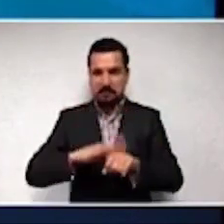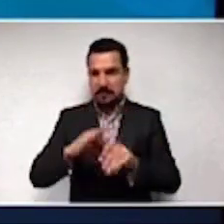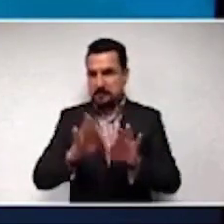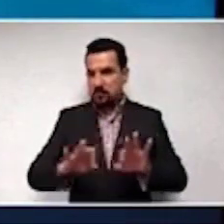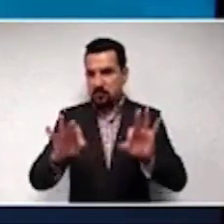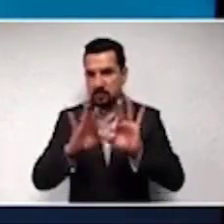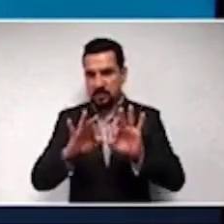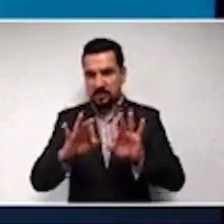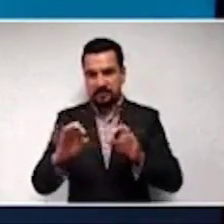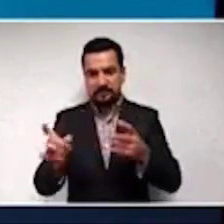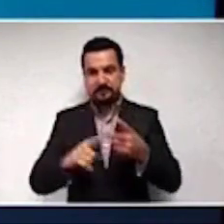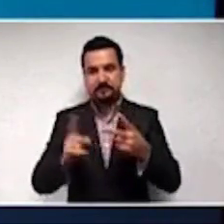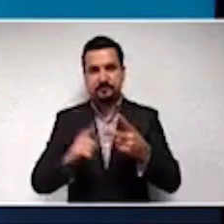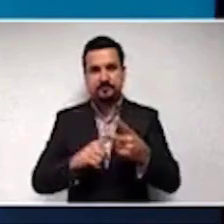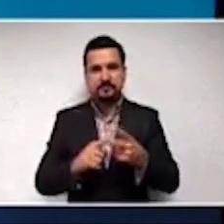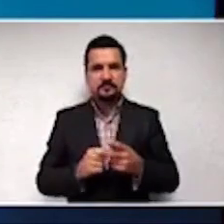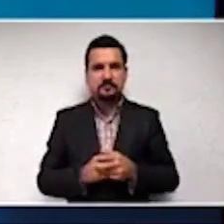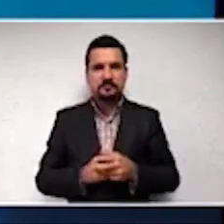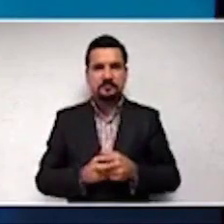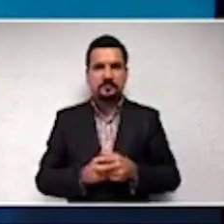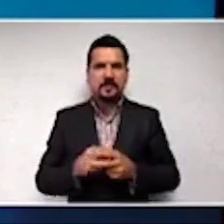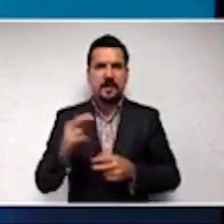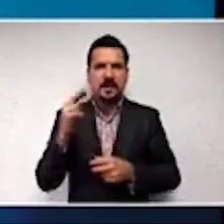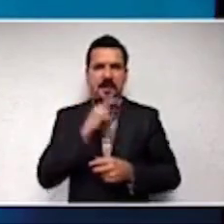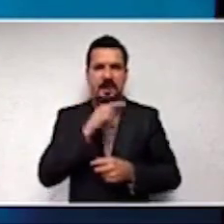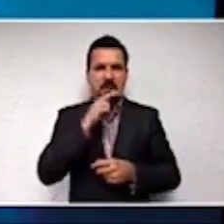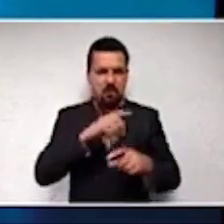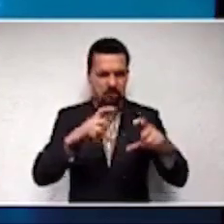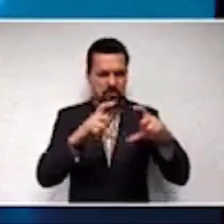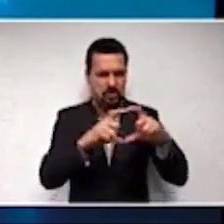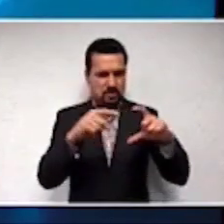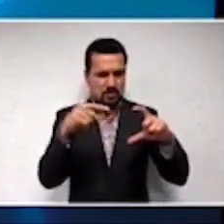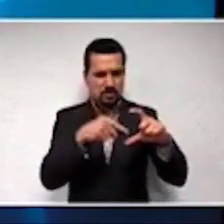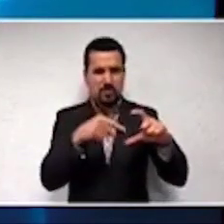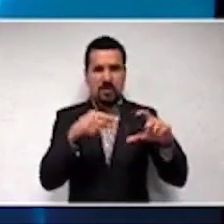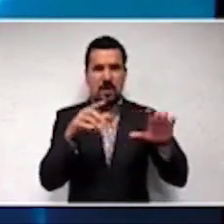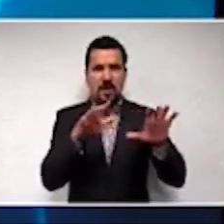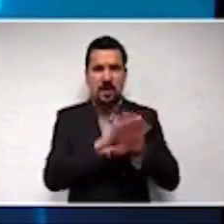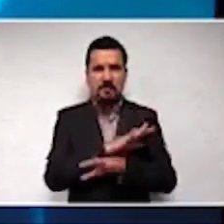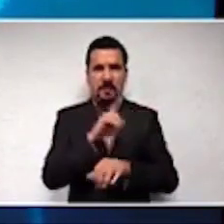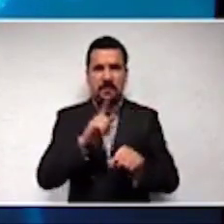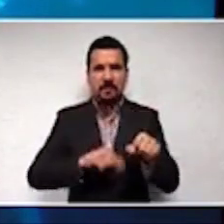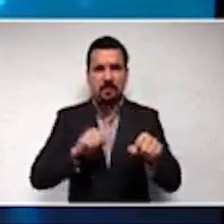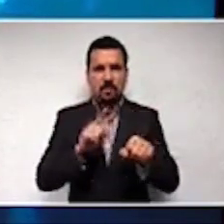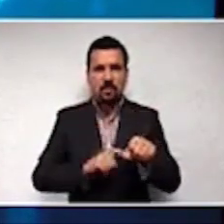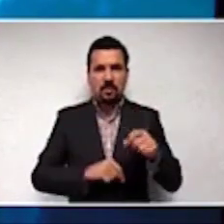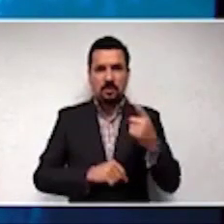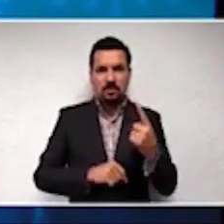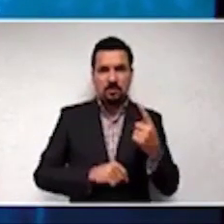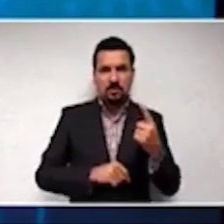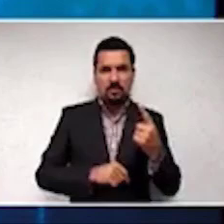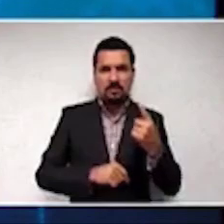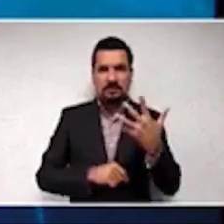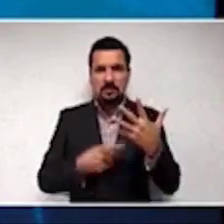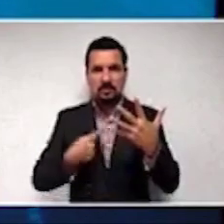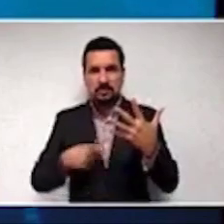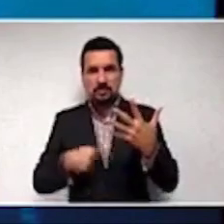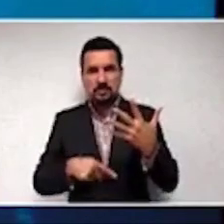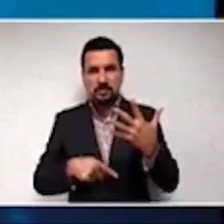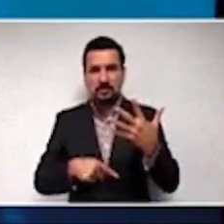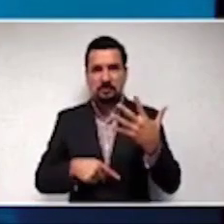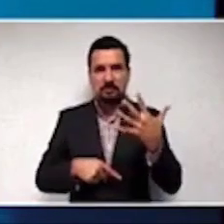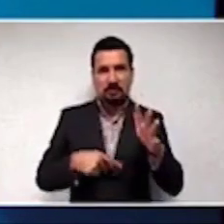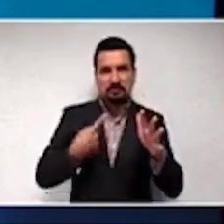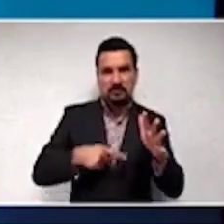importante es la facilidad con la que los círculos pueden cambiar de color de un día